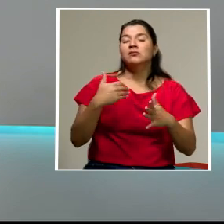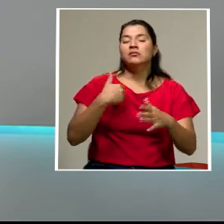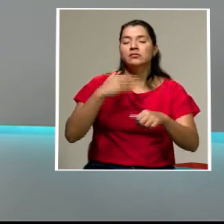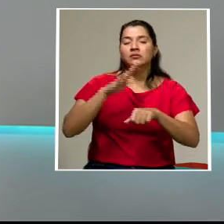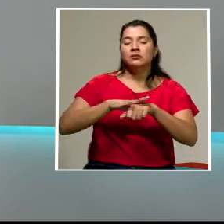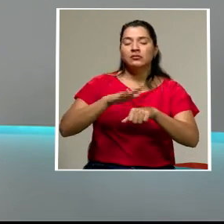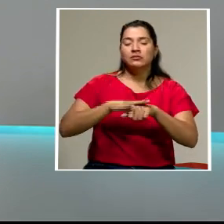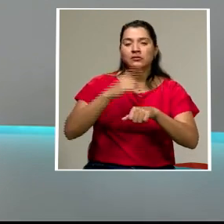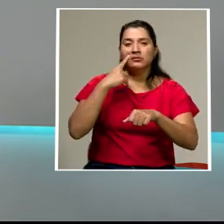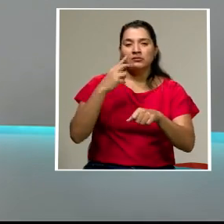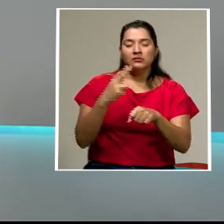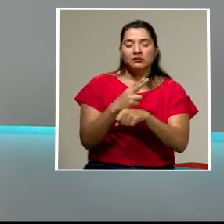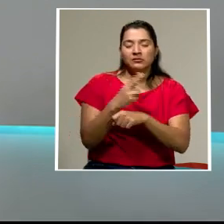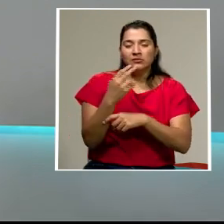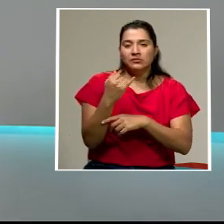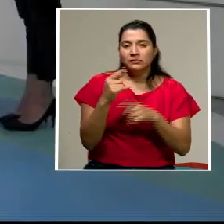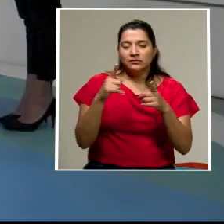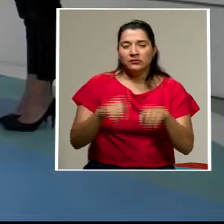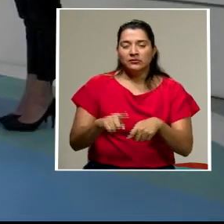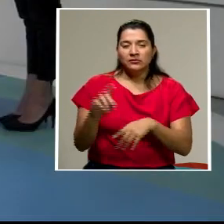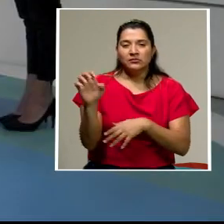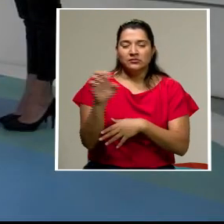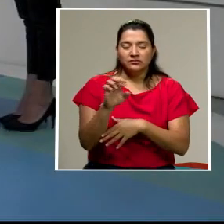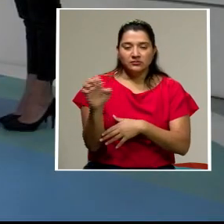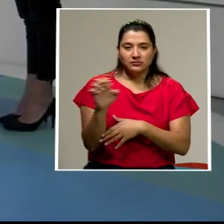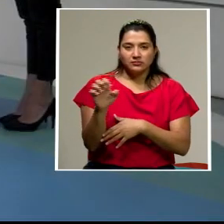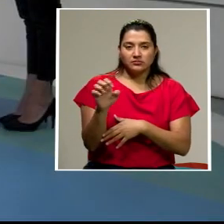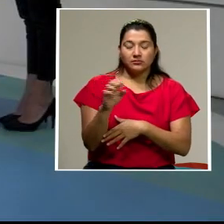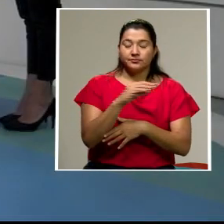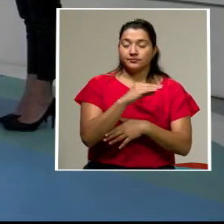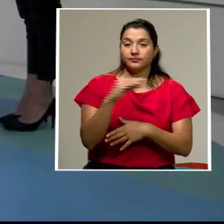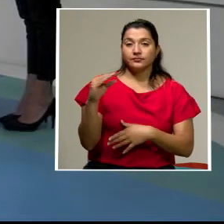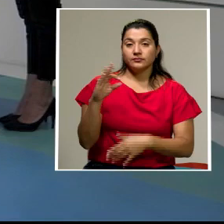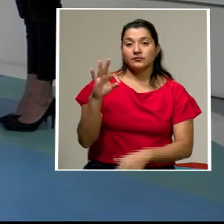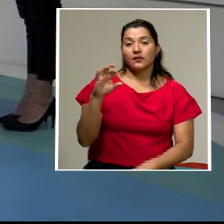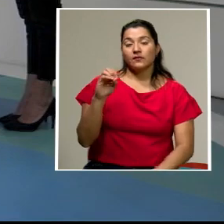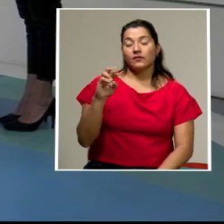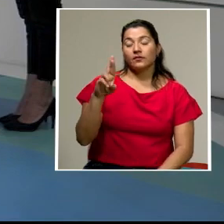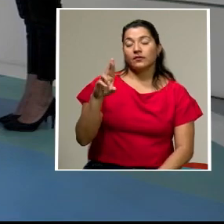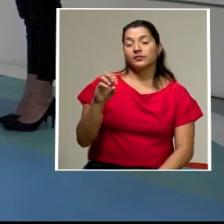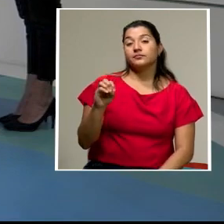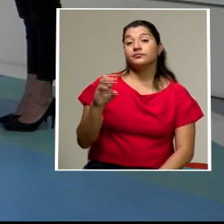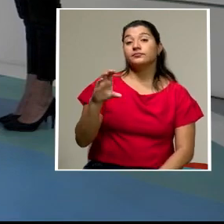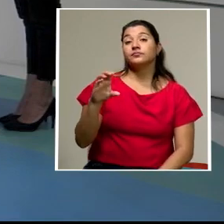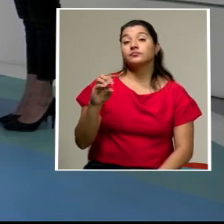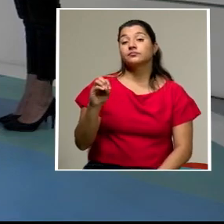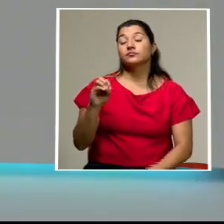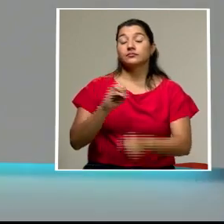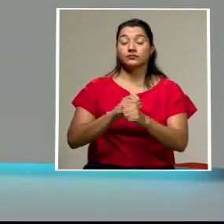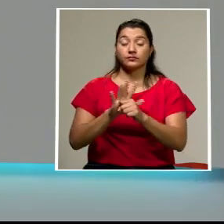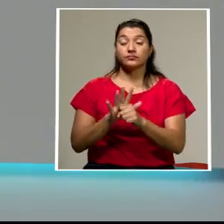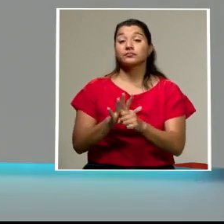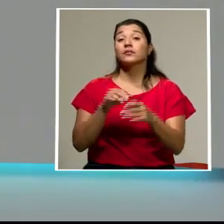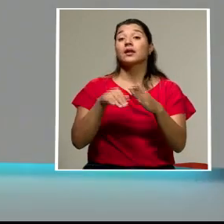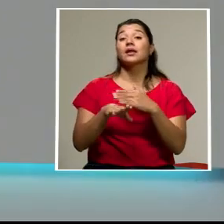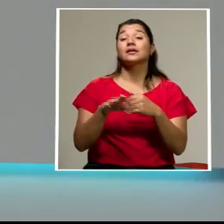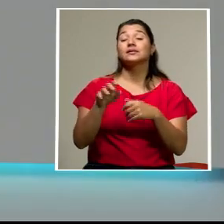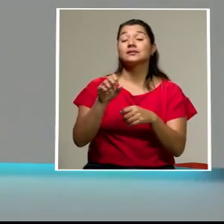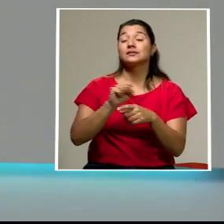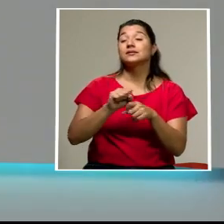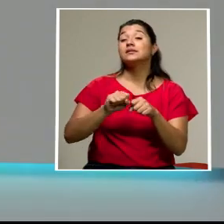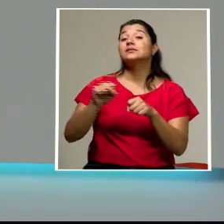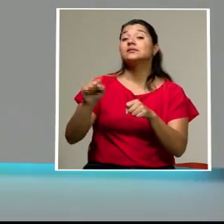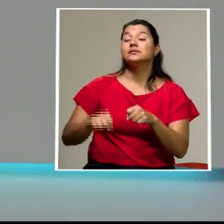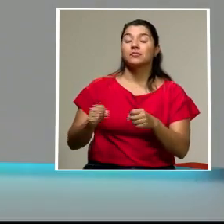en caso de una emergencia por coronavirus en el sistema de salud pública. Perfecto, Andrea, muchísimas gracias por esta